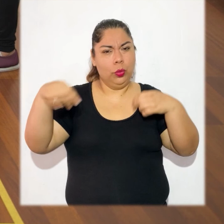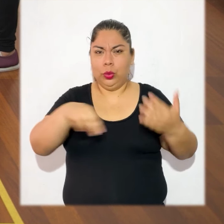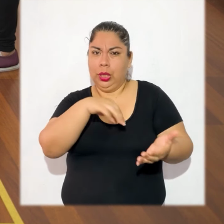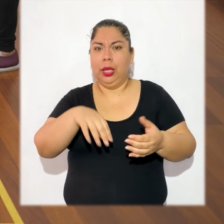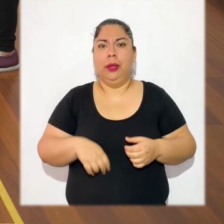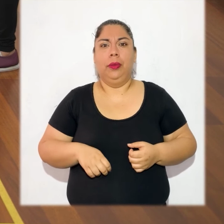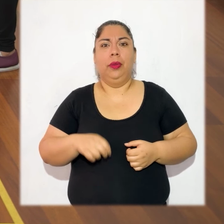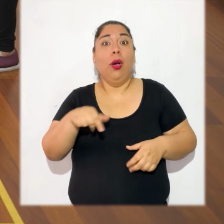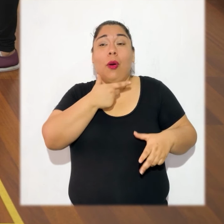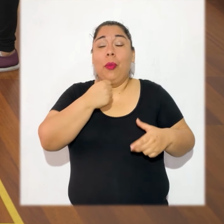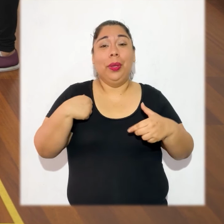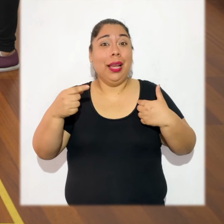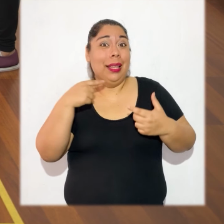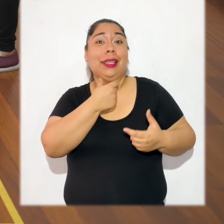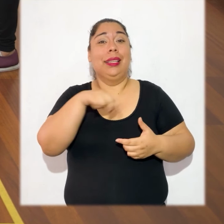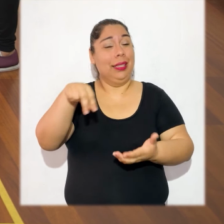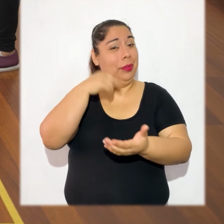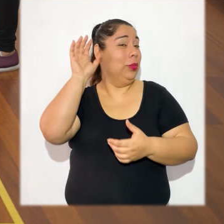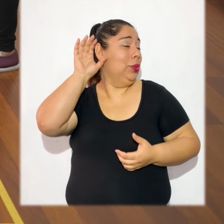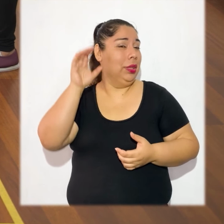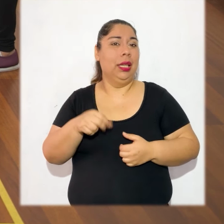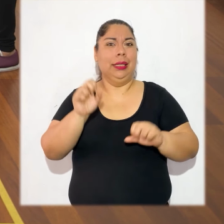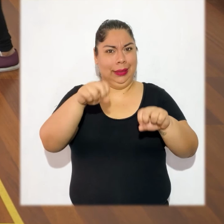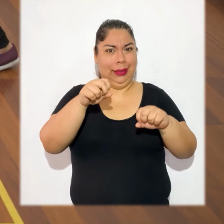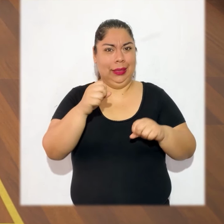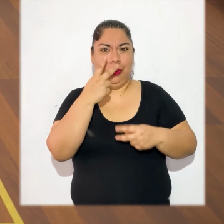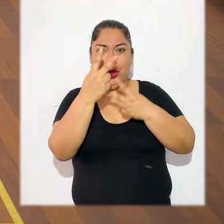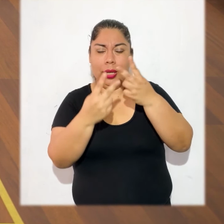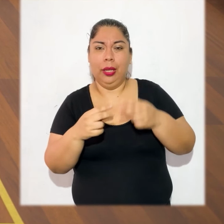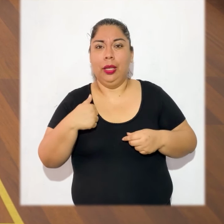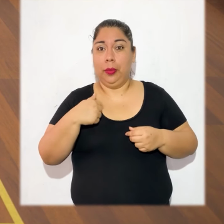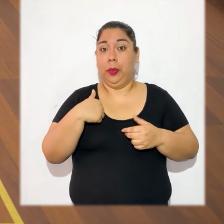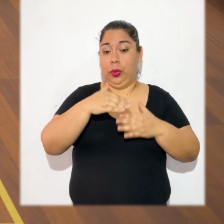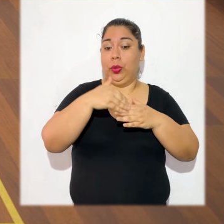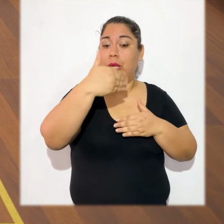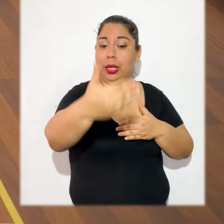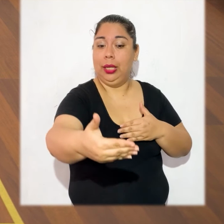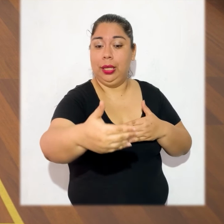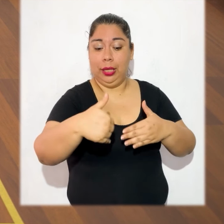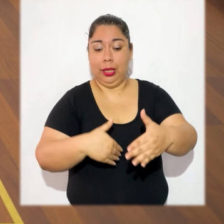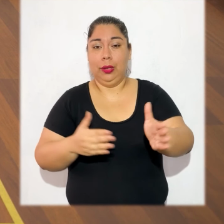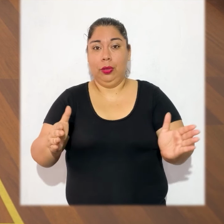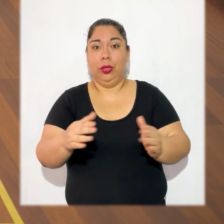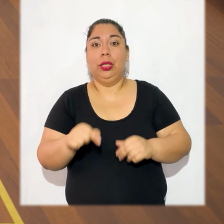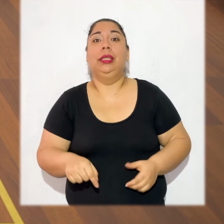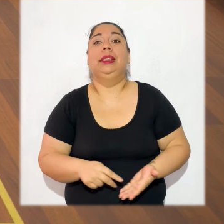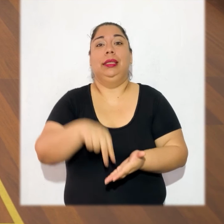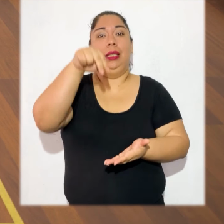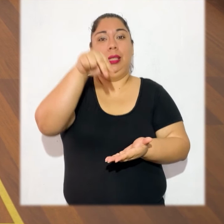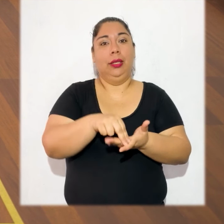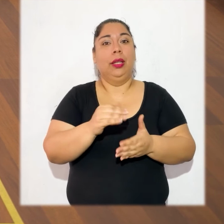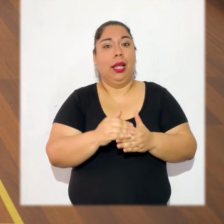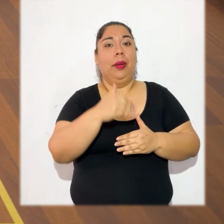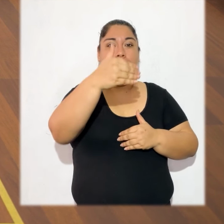y lo que vamos a hacer es saltar avanzando con nuestro pie. Es importante que cada pie está dentro